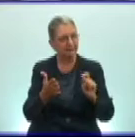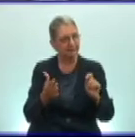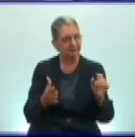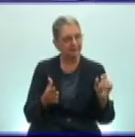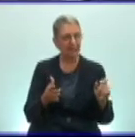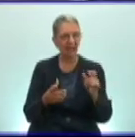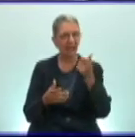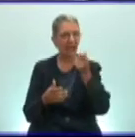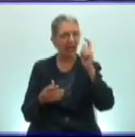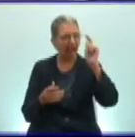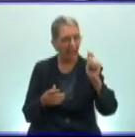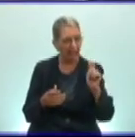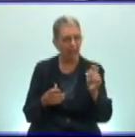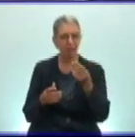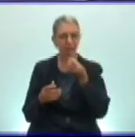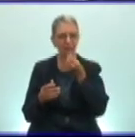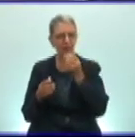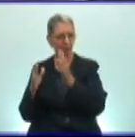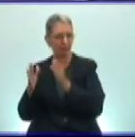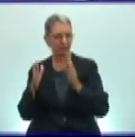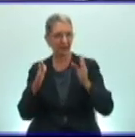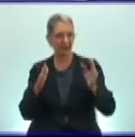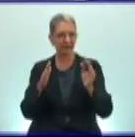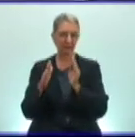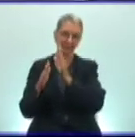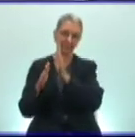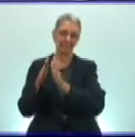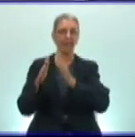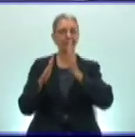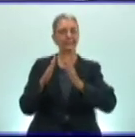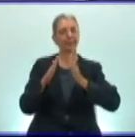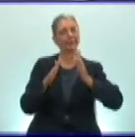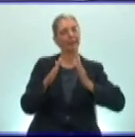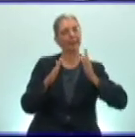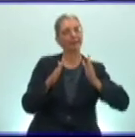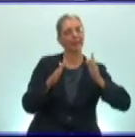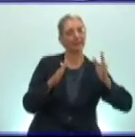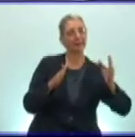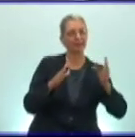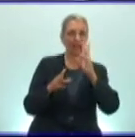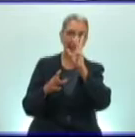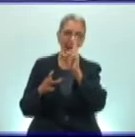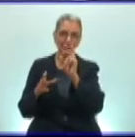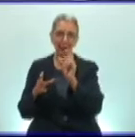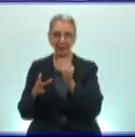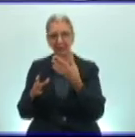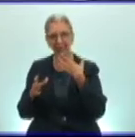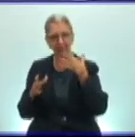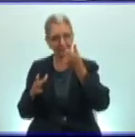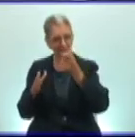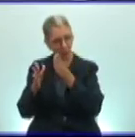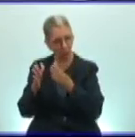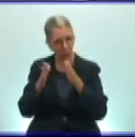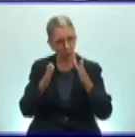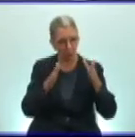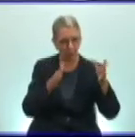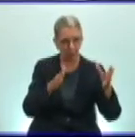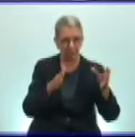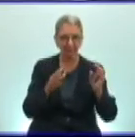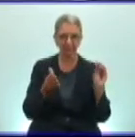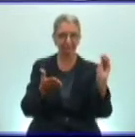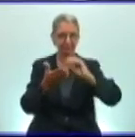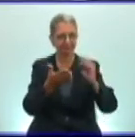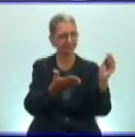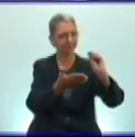átomos puede ordenarse en forma sucesiva y dedujo que existe un orden numérico en el que pueden ser colocados los elementos